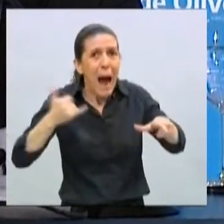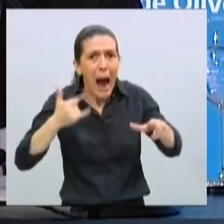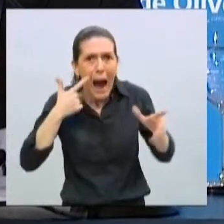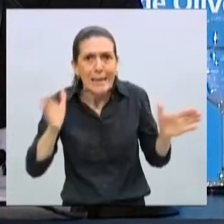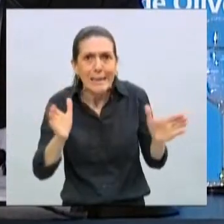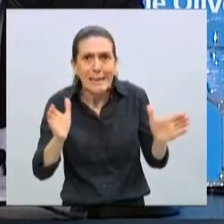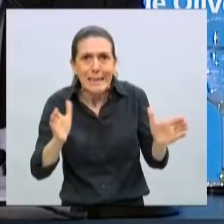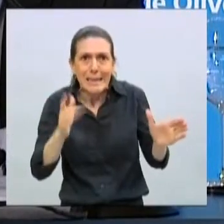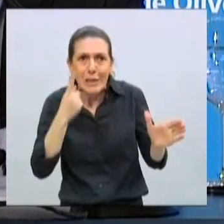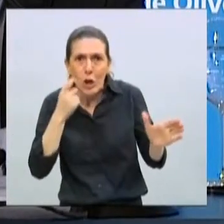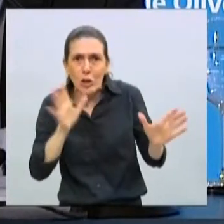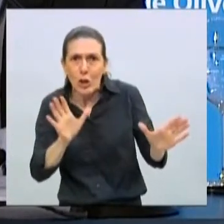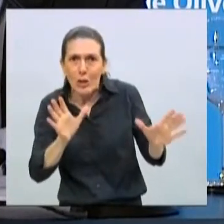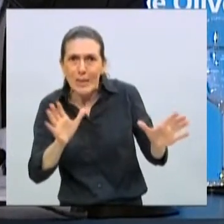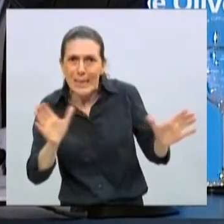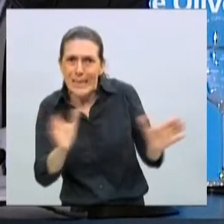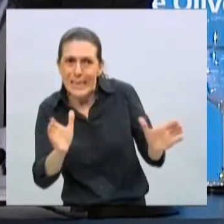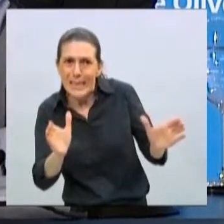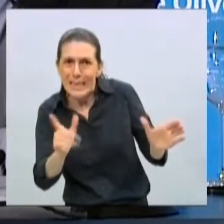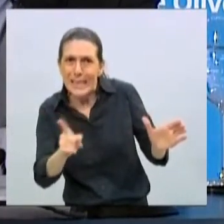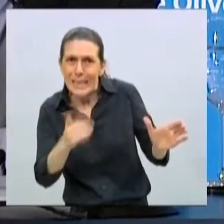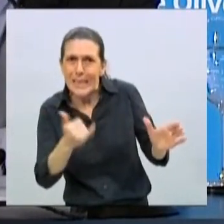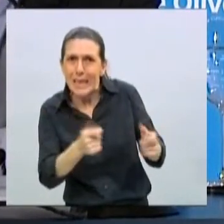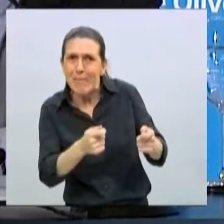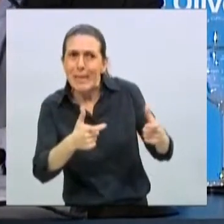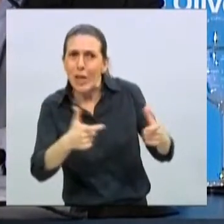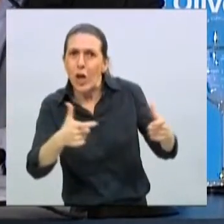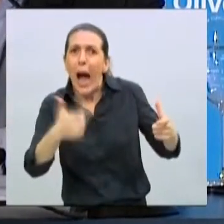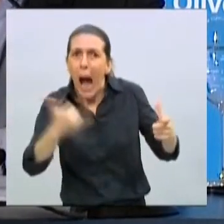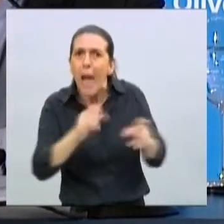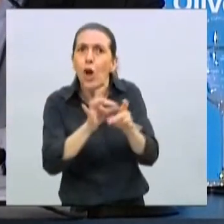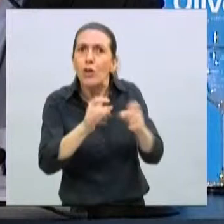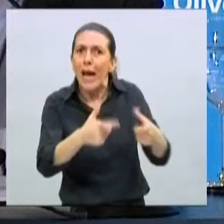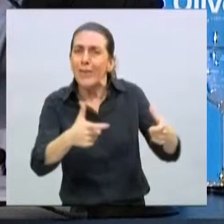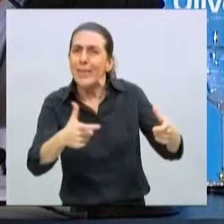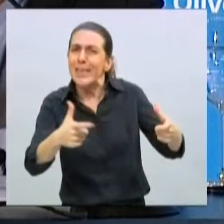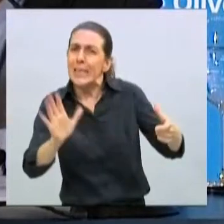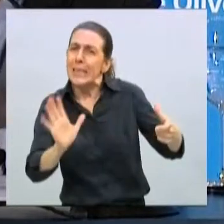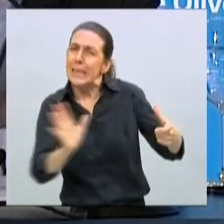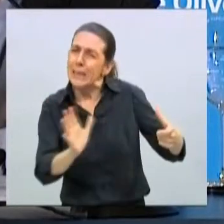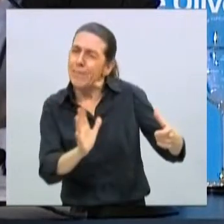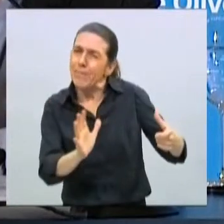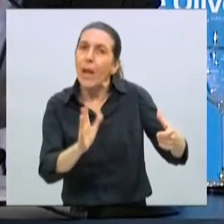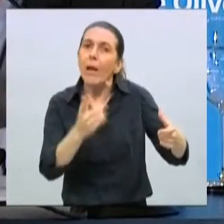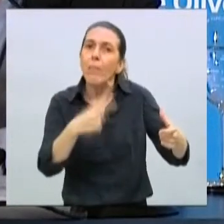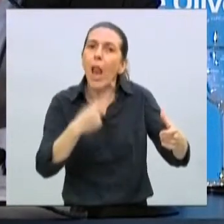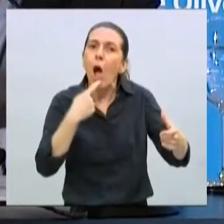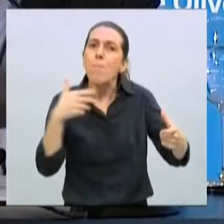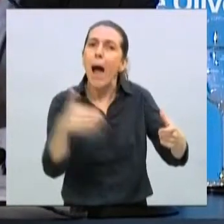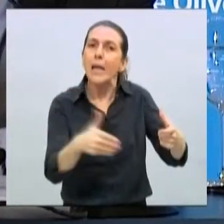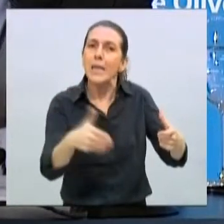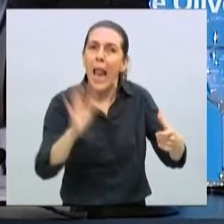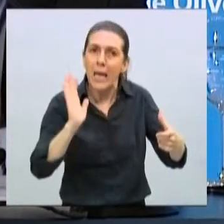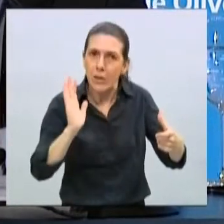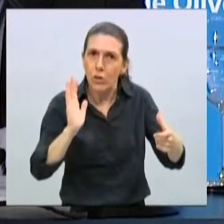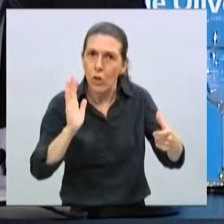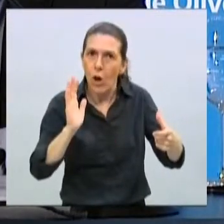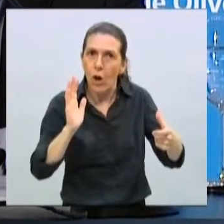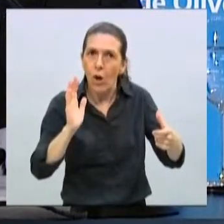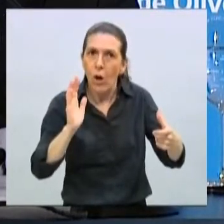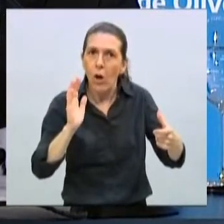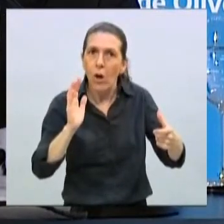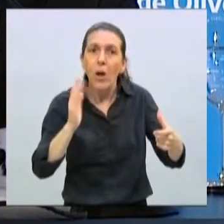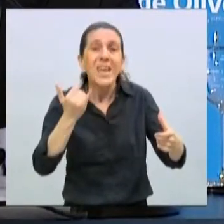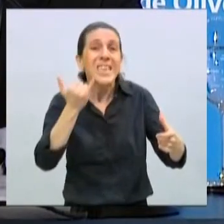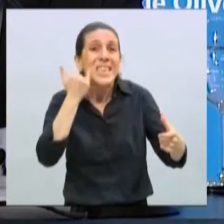está controlada. Tenemos contagio, es más lento. La enfermedad no está